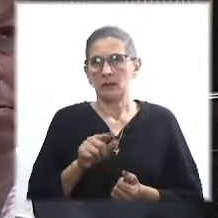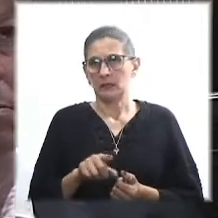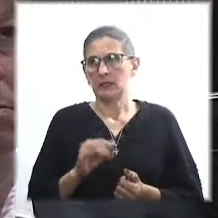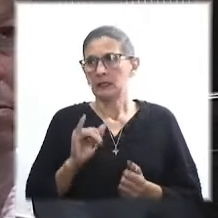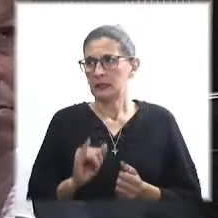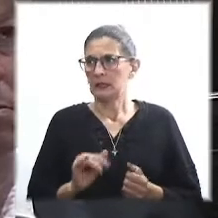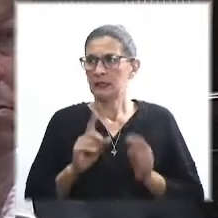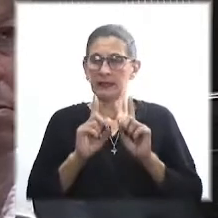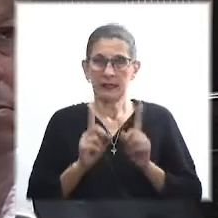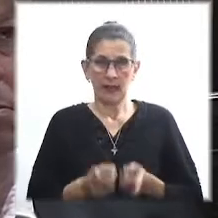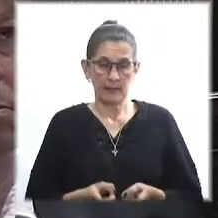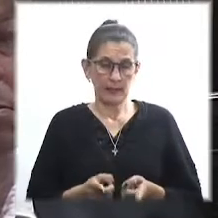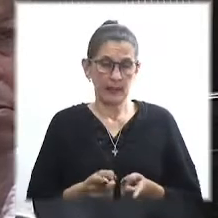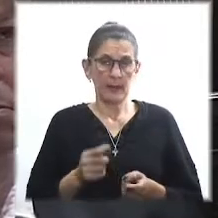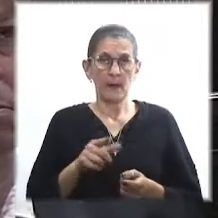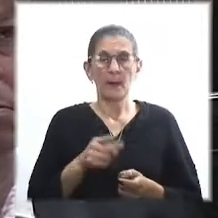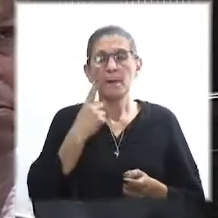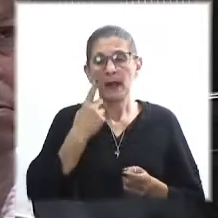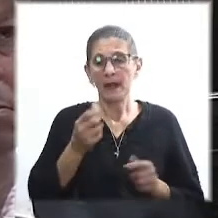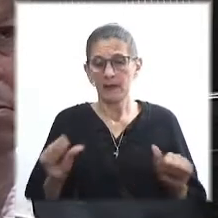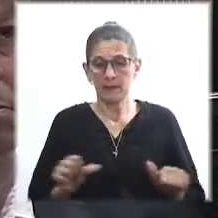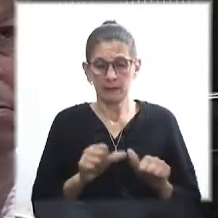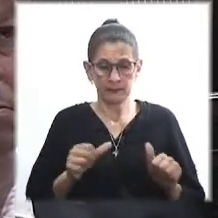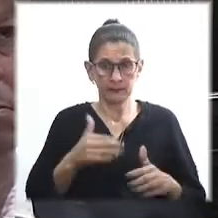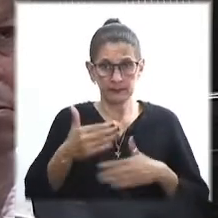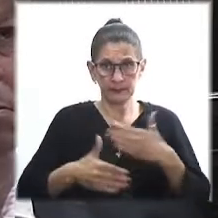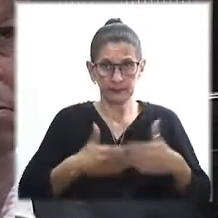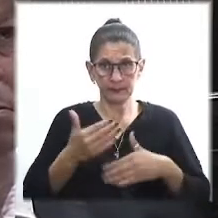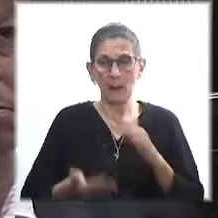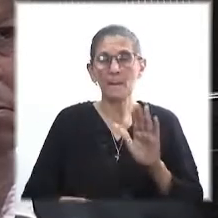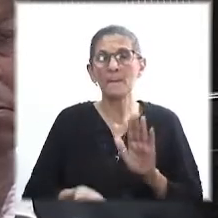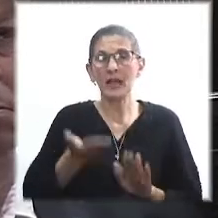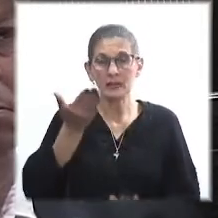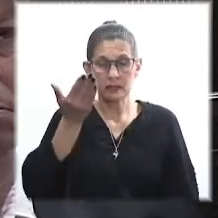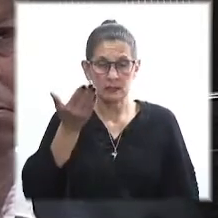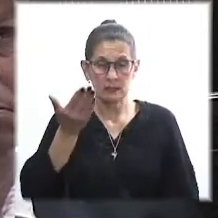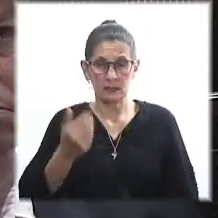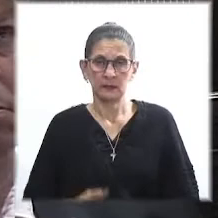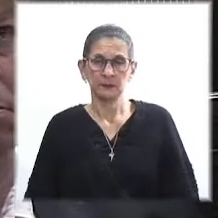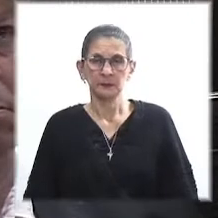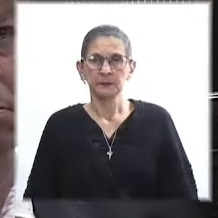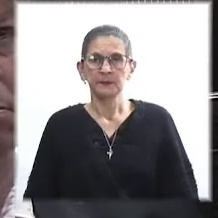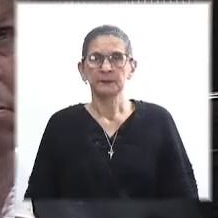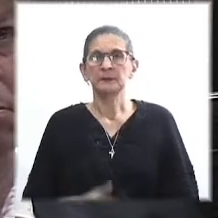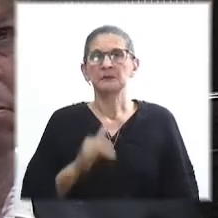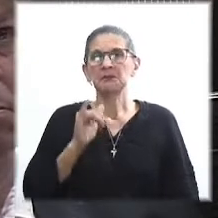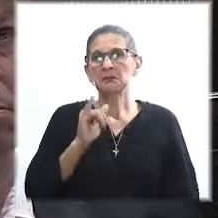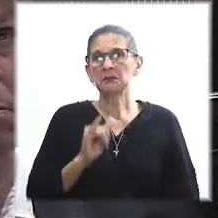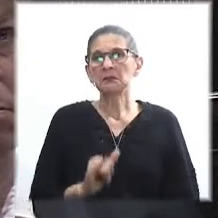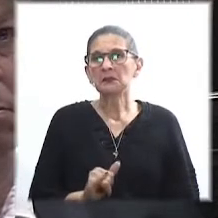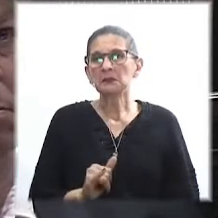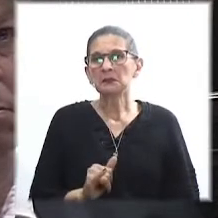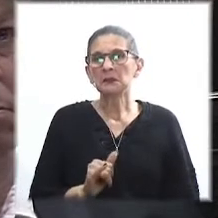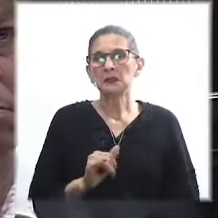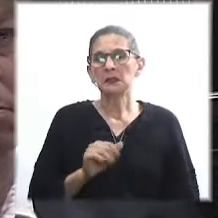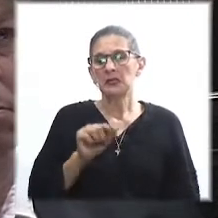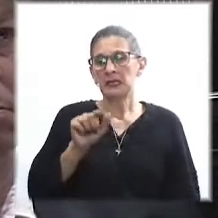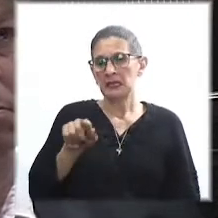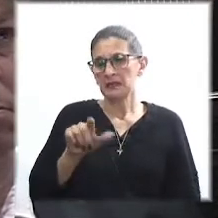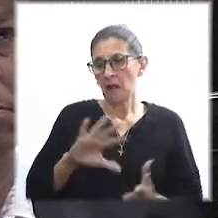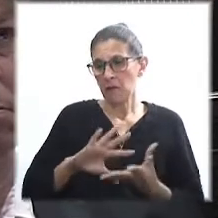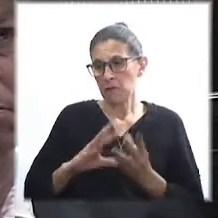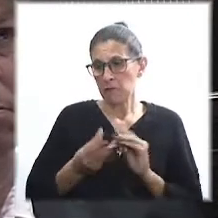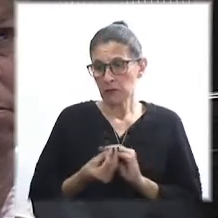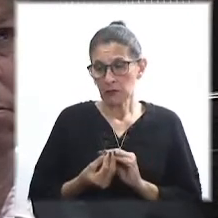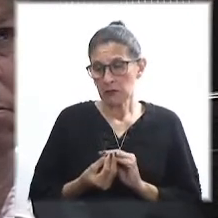descomunal y también admirable para llevarlos adelante en las situaciones más adversas. Y tal vez ese temperamento